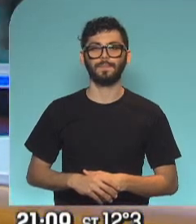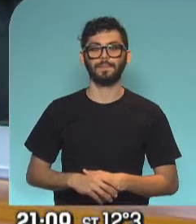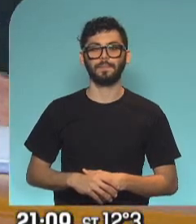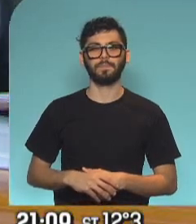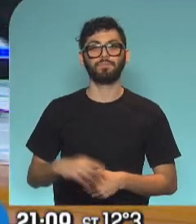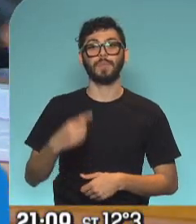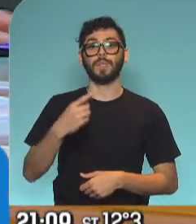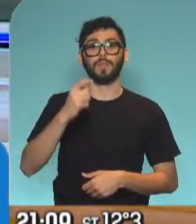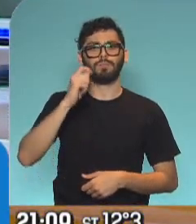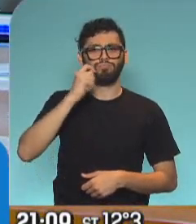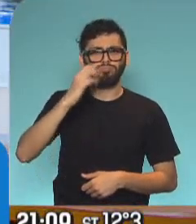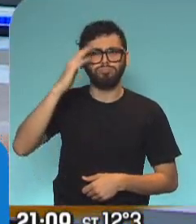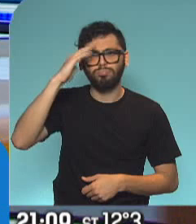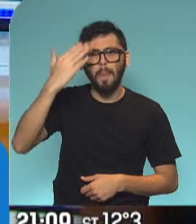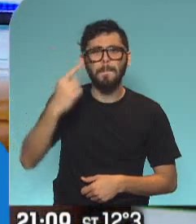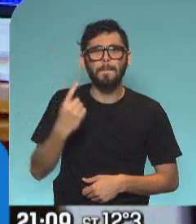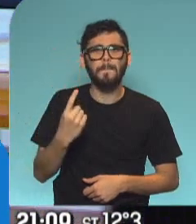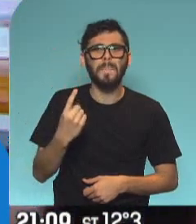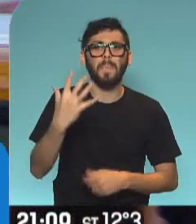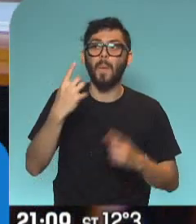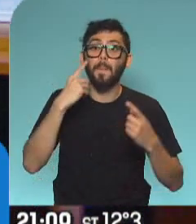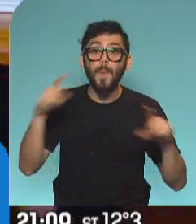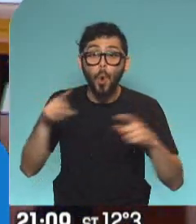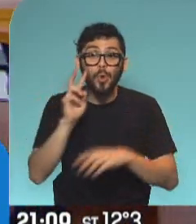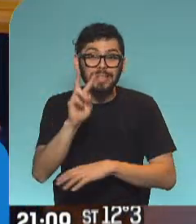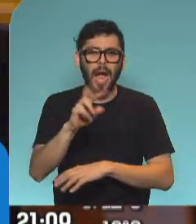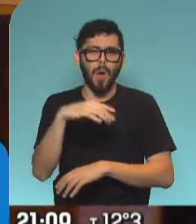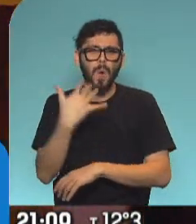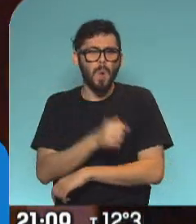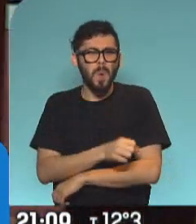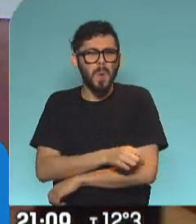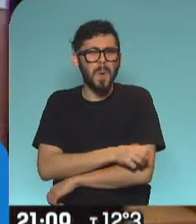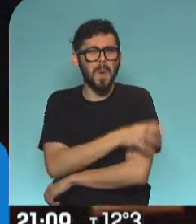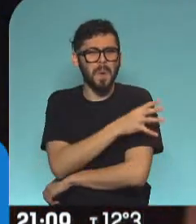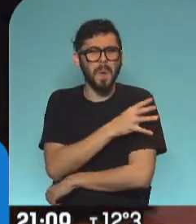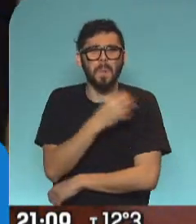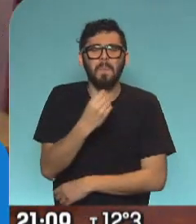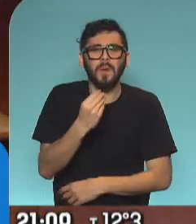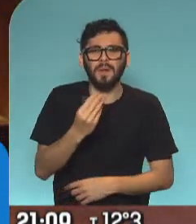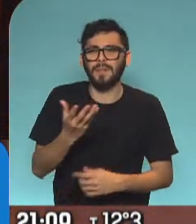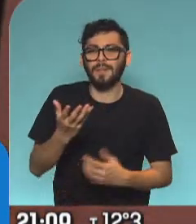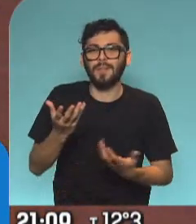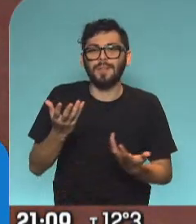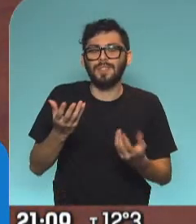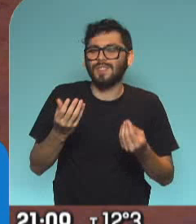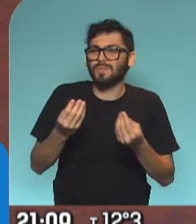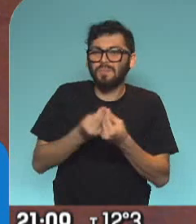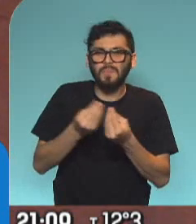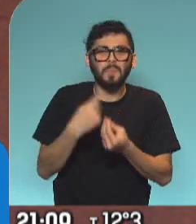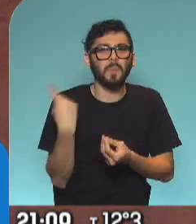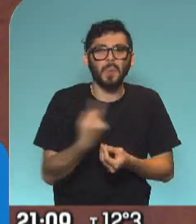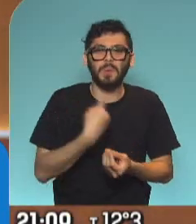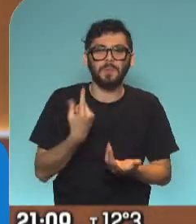Conmovedor el recuerdo de su primera vez en la música. Conmovedor, porque es algo que a la gran mayoría nos puede